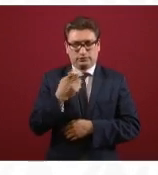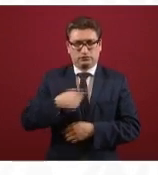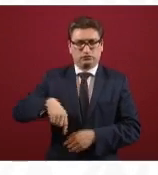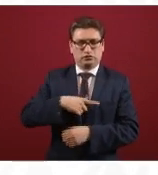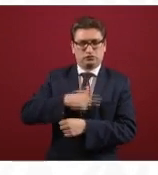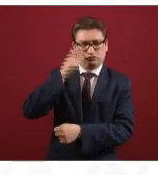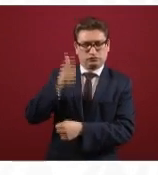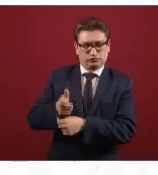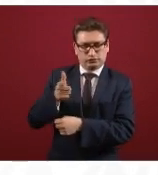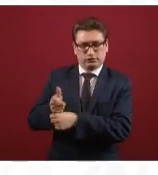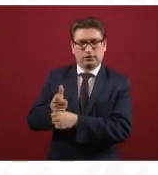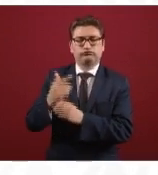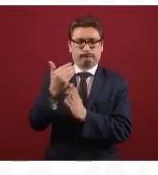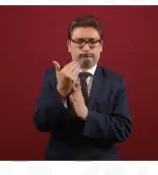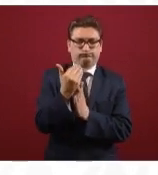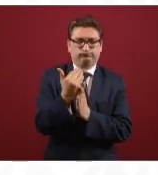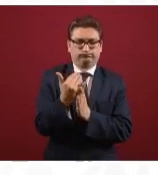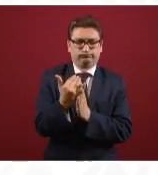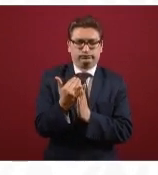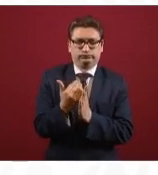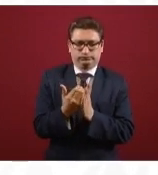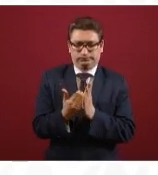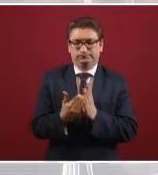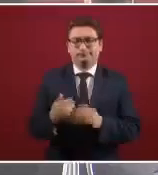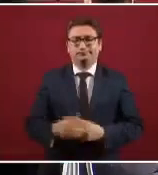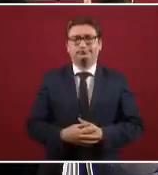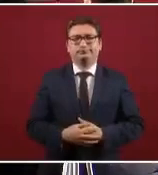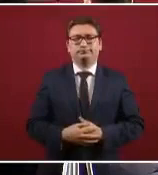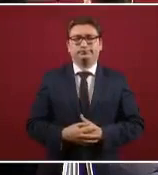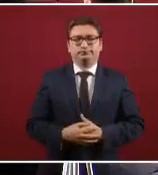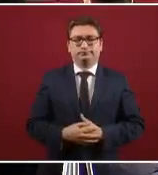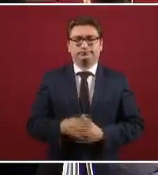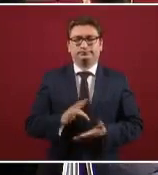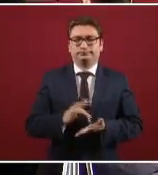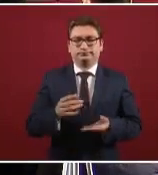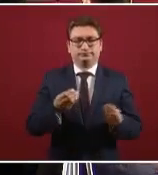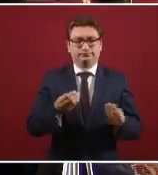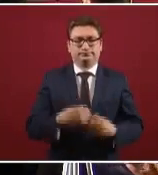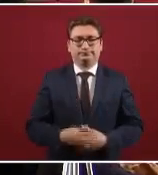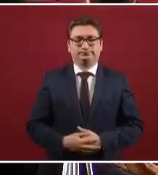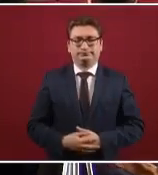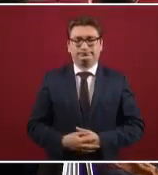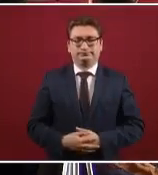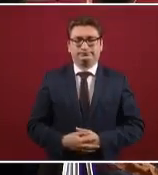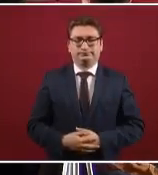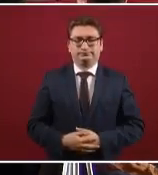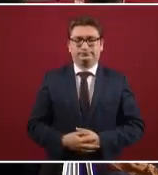ha estado bajando de manera muy significativa muchas gracias